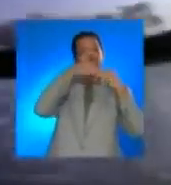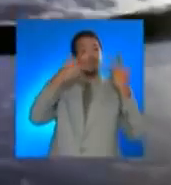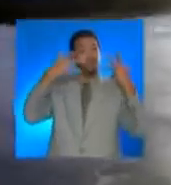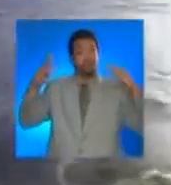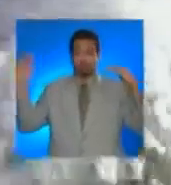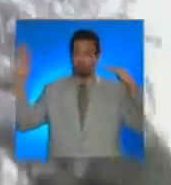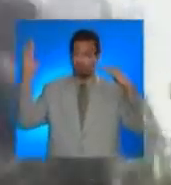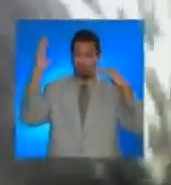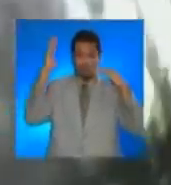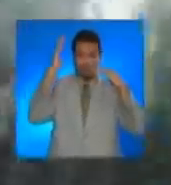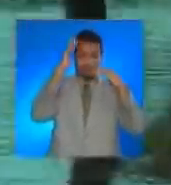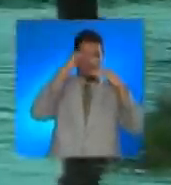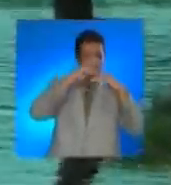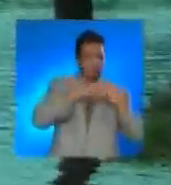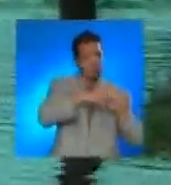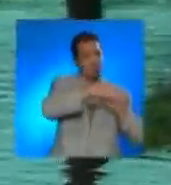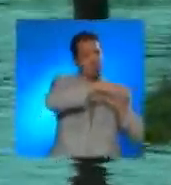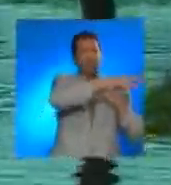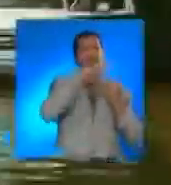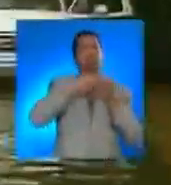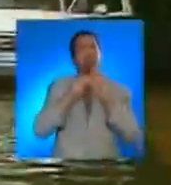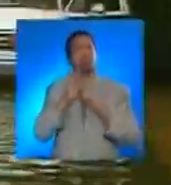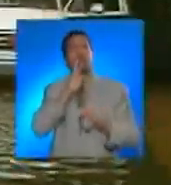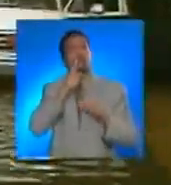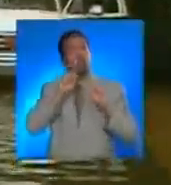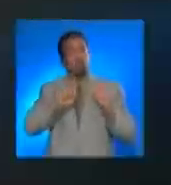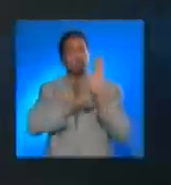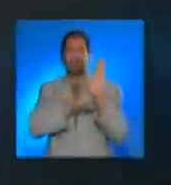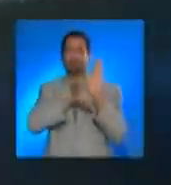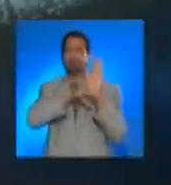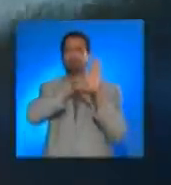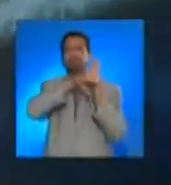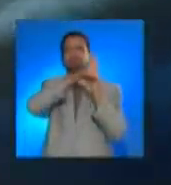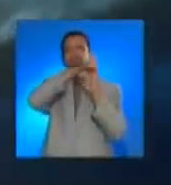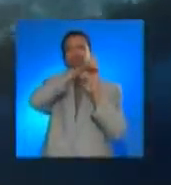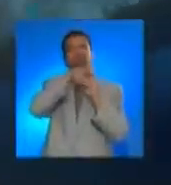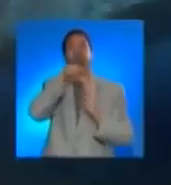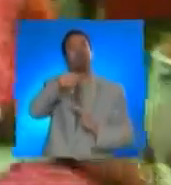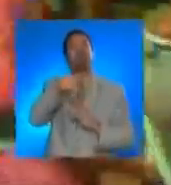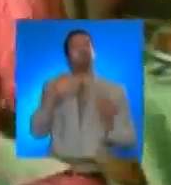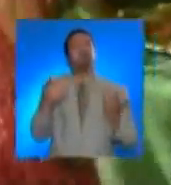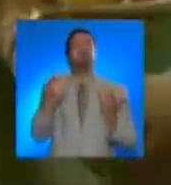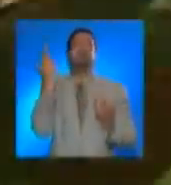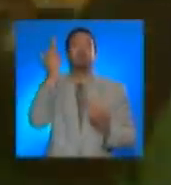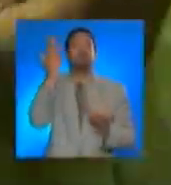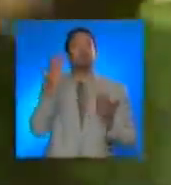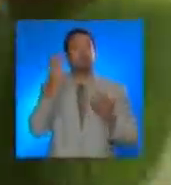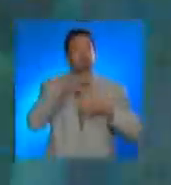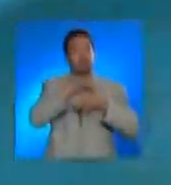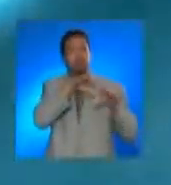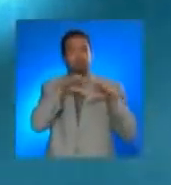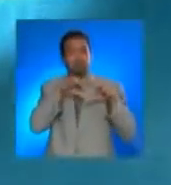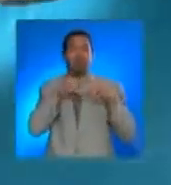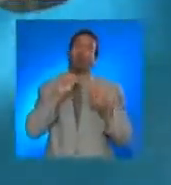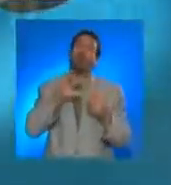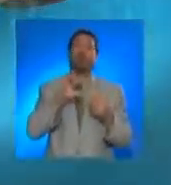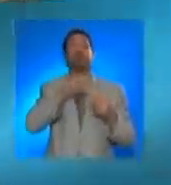de puerto. Un tsunami es una serie de olas producida por un disturbio impulsivo que desplaza una masa de